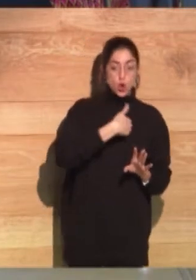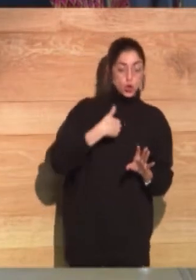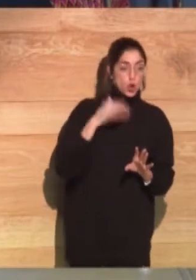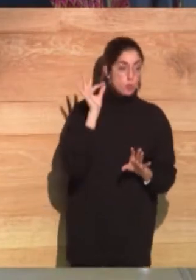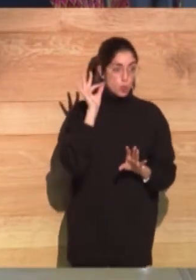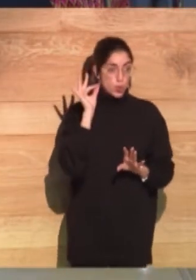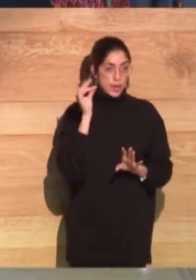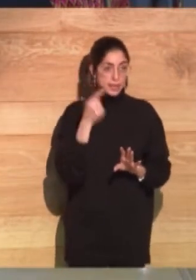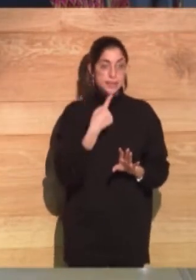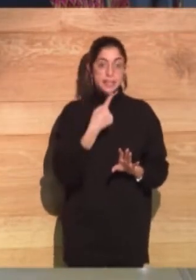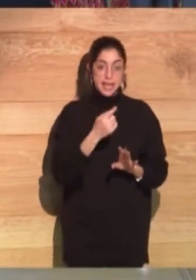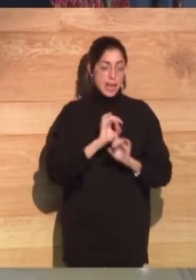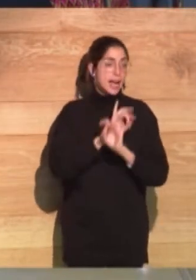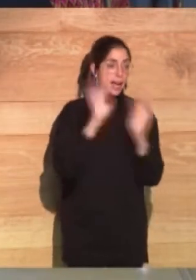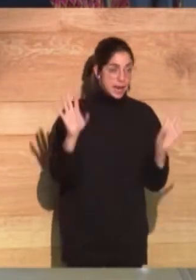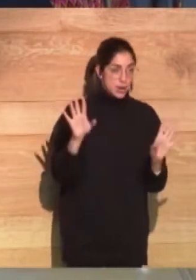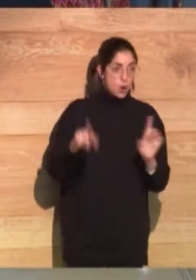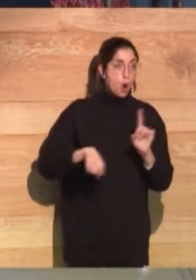para que puedan